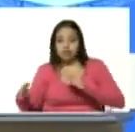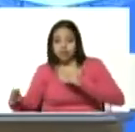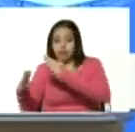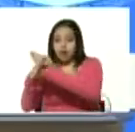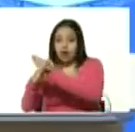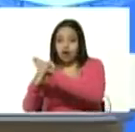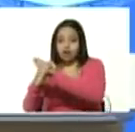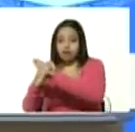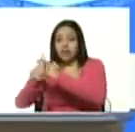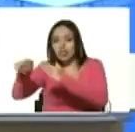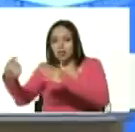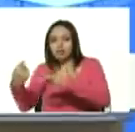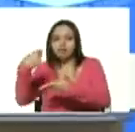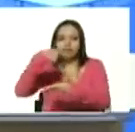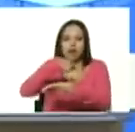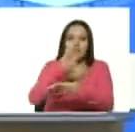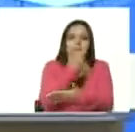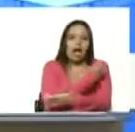para vacunas